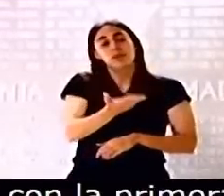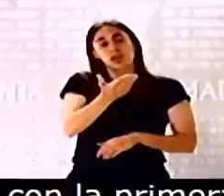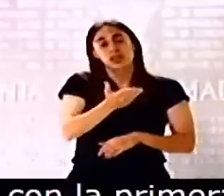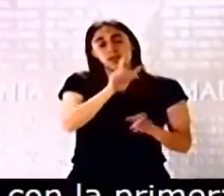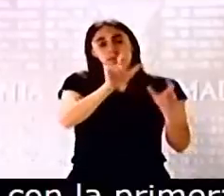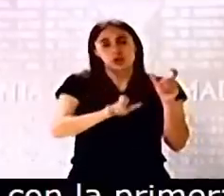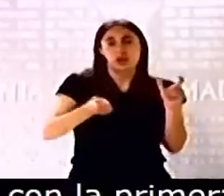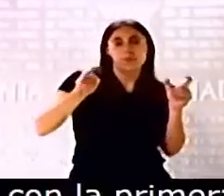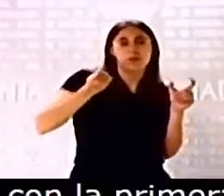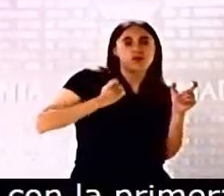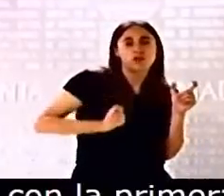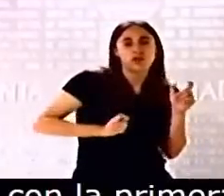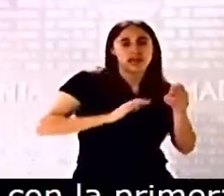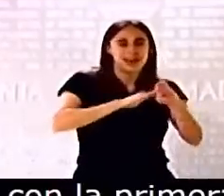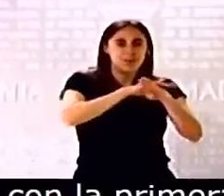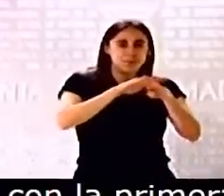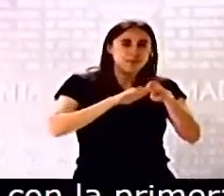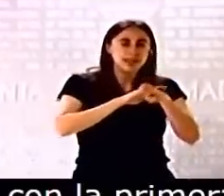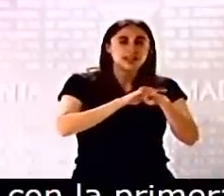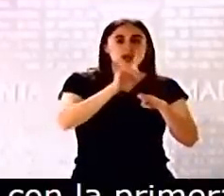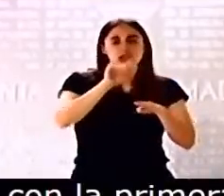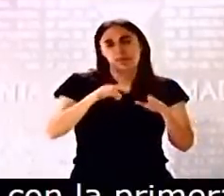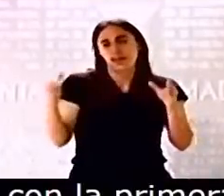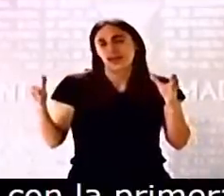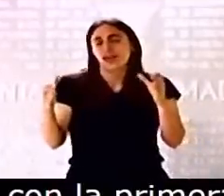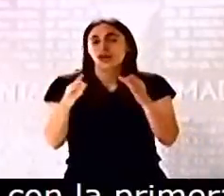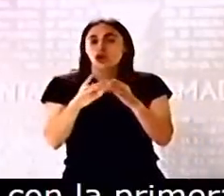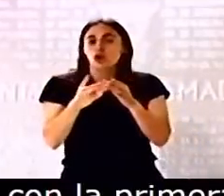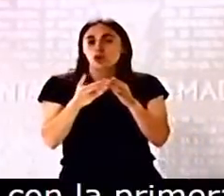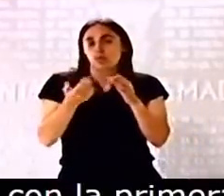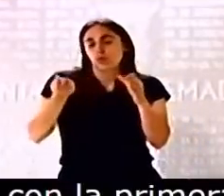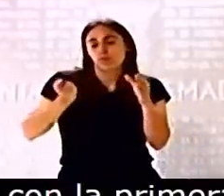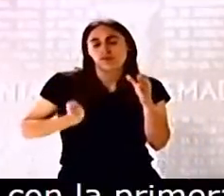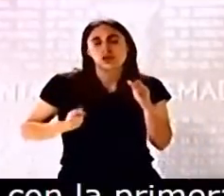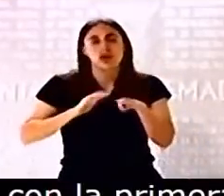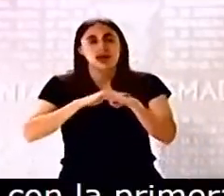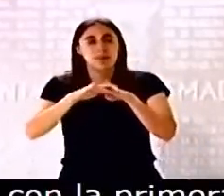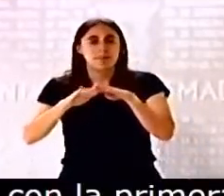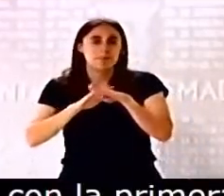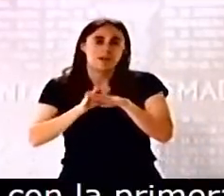de los cuerpos esenciales en nuestro país.